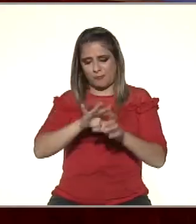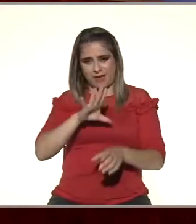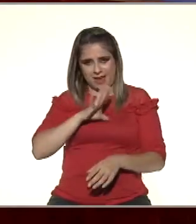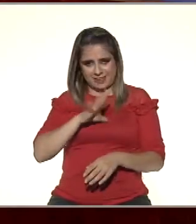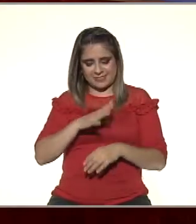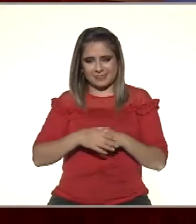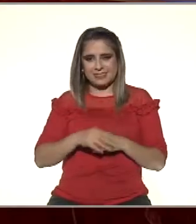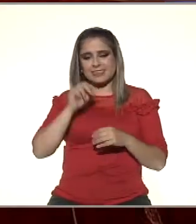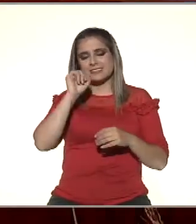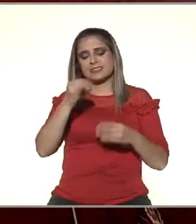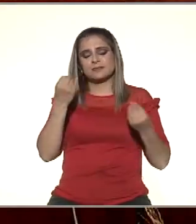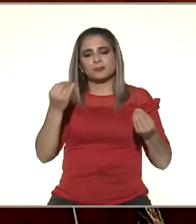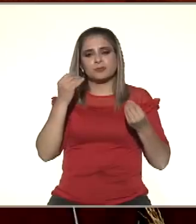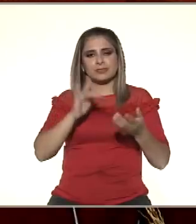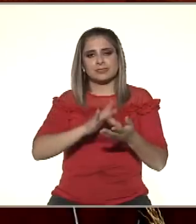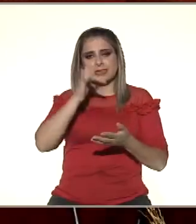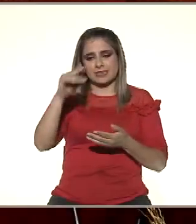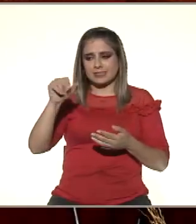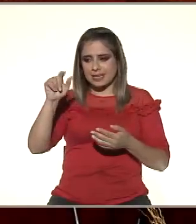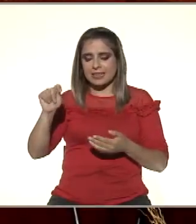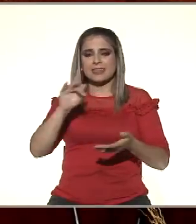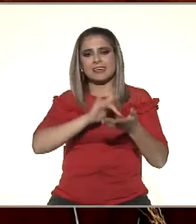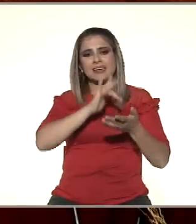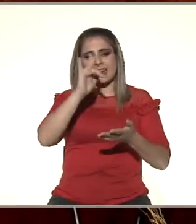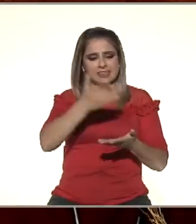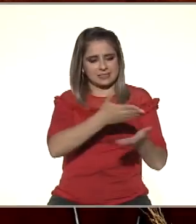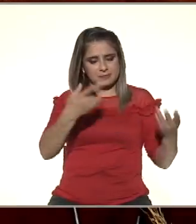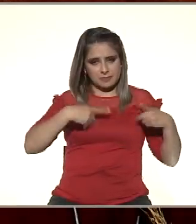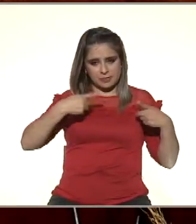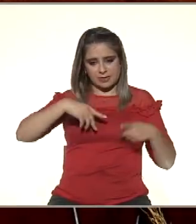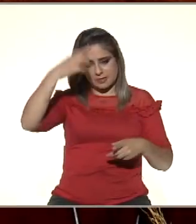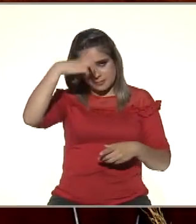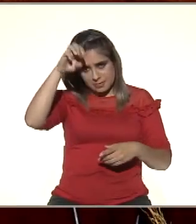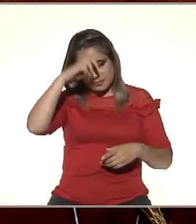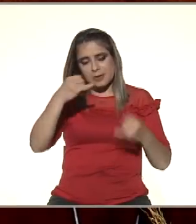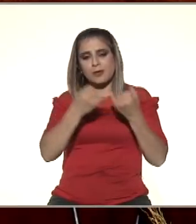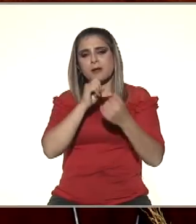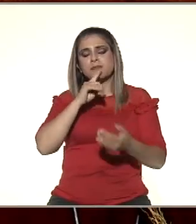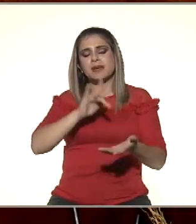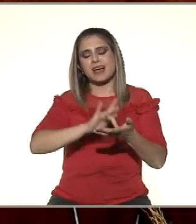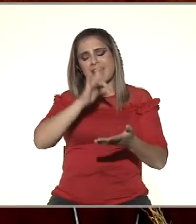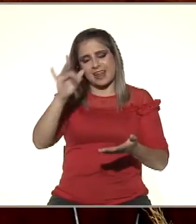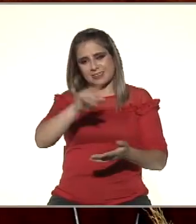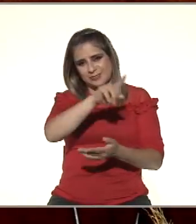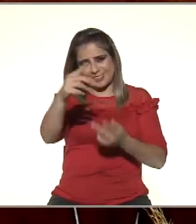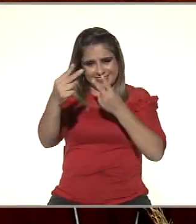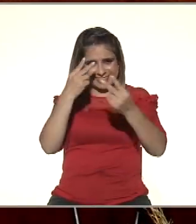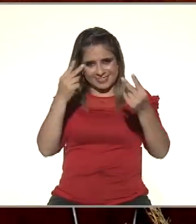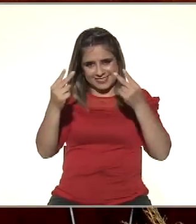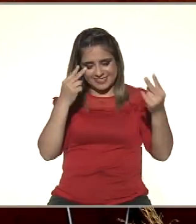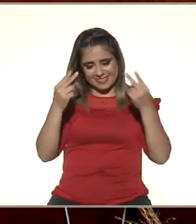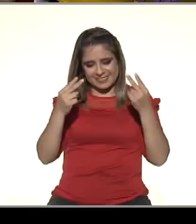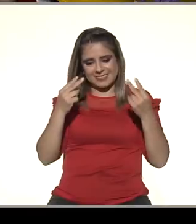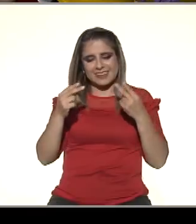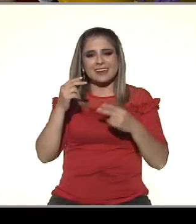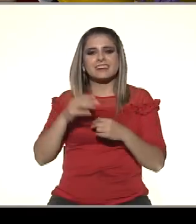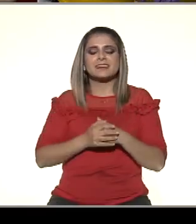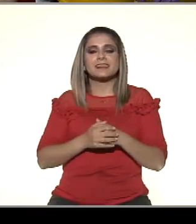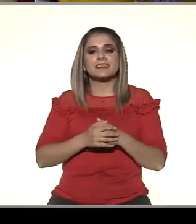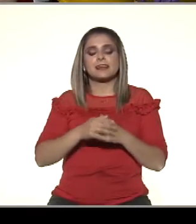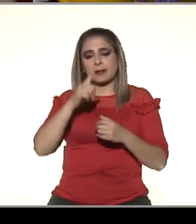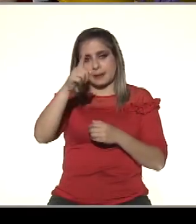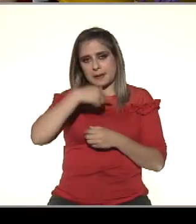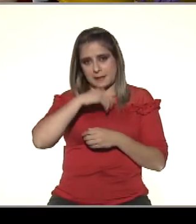imaginar. así es. Muchísimas gracias, Nati. Gracias a nuestros especialistas, pero sobre todo muchísimas gracias a usted por habernos acompañado y